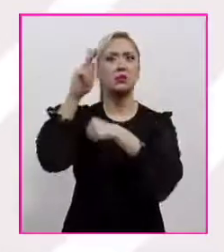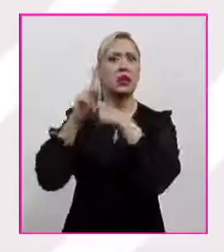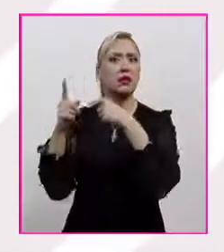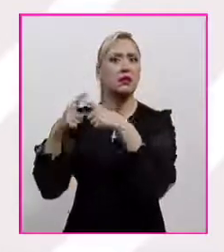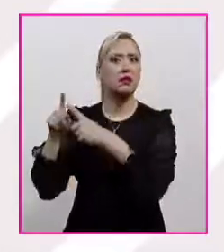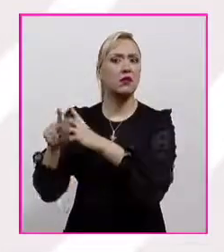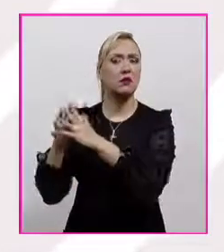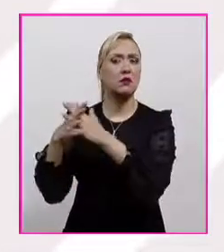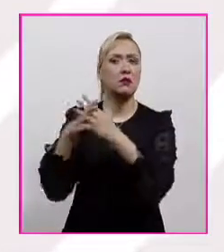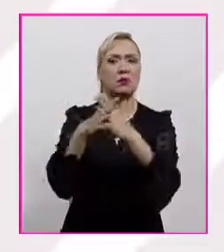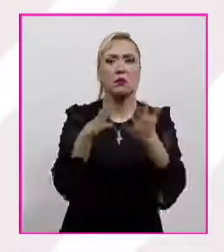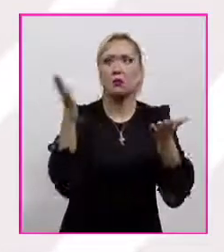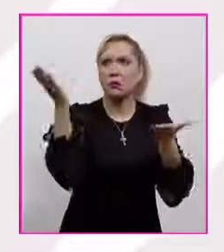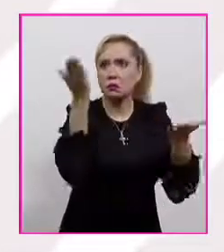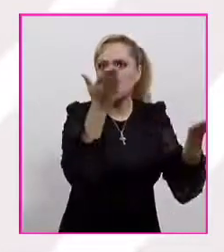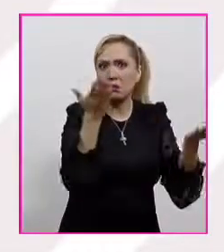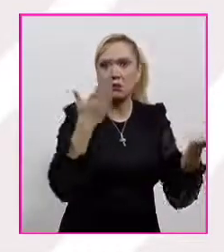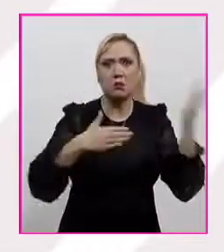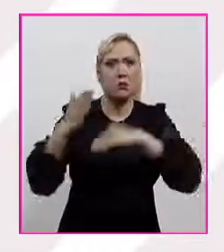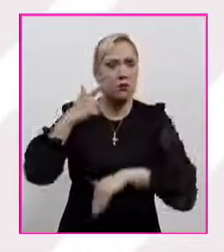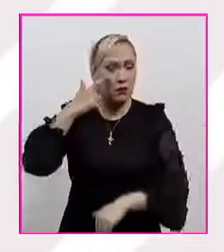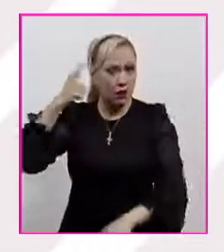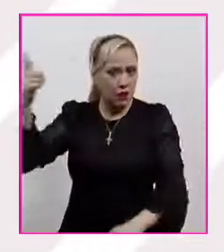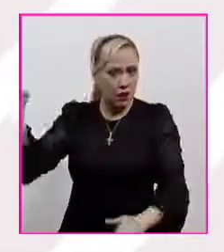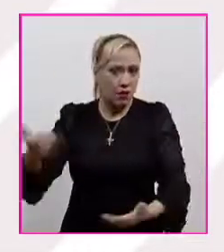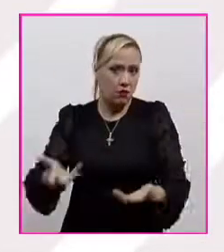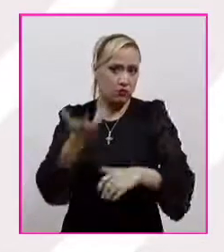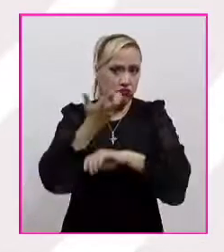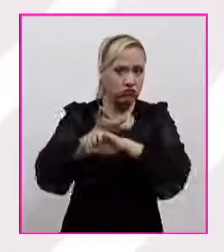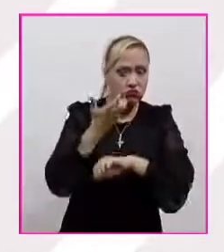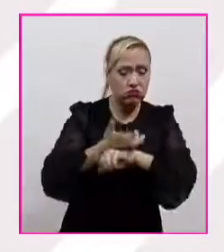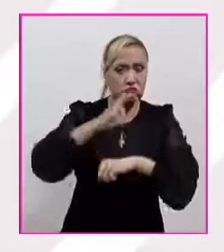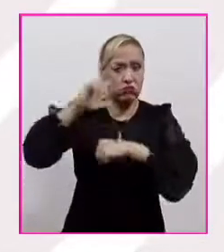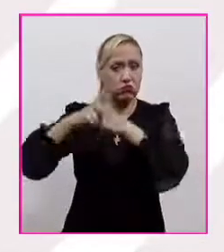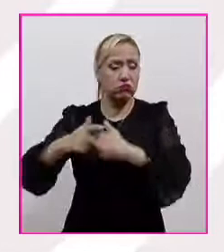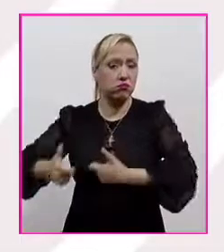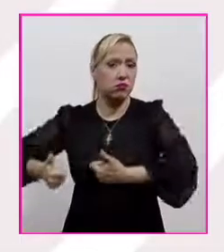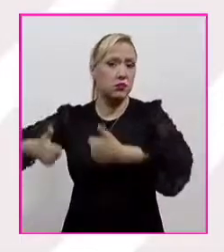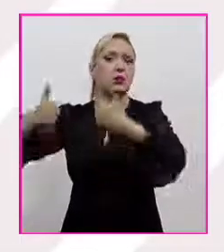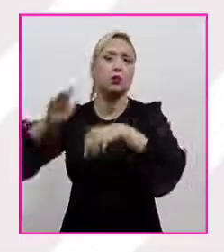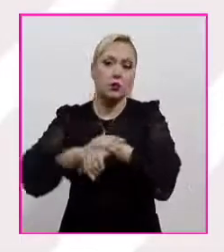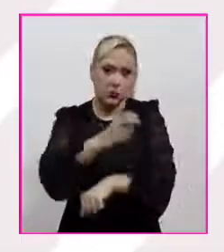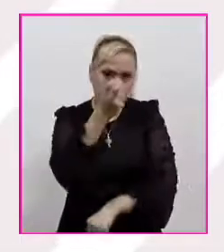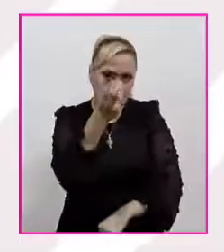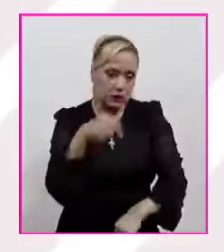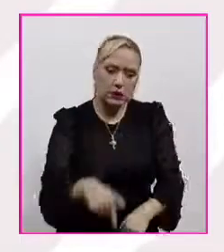lo personal, en lo social y en lo económico, dar esta apertura a las personas.